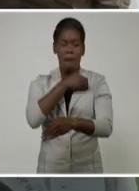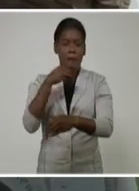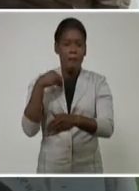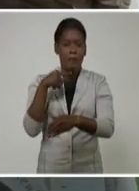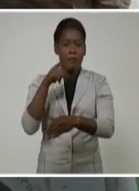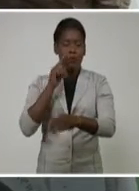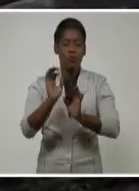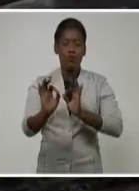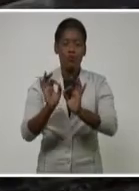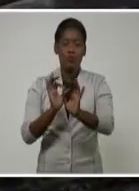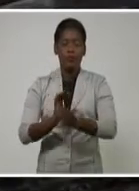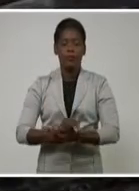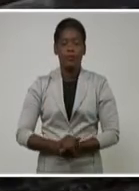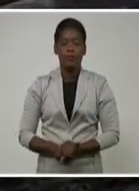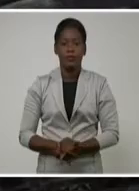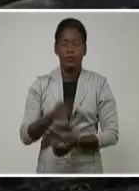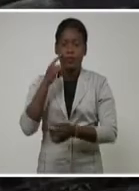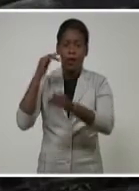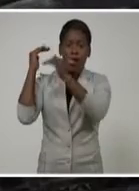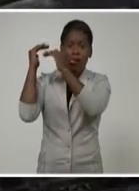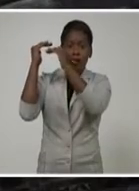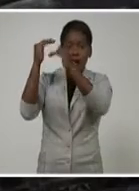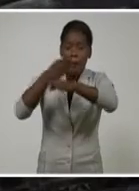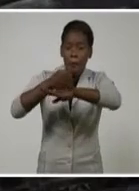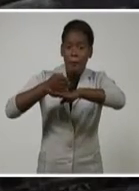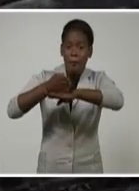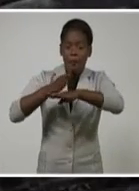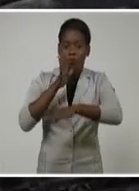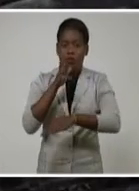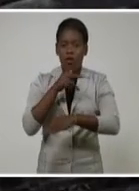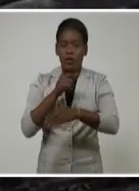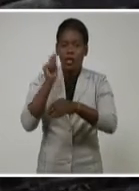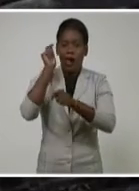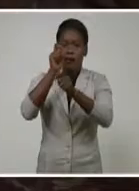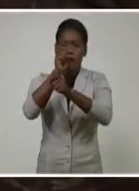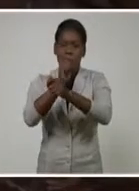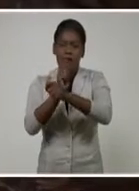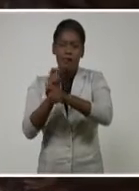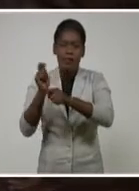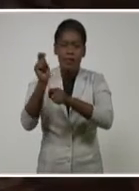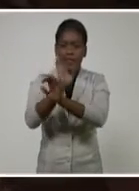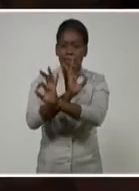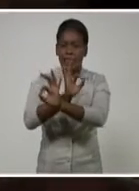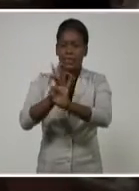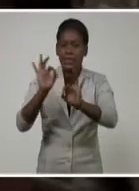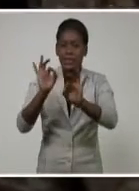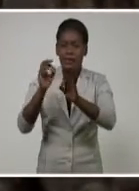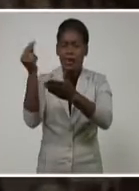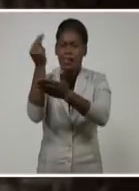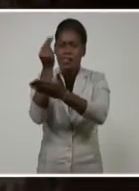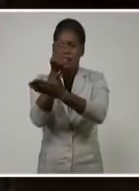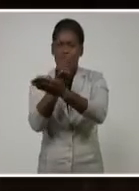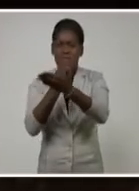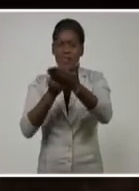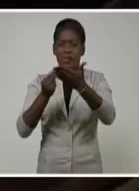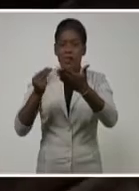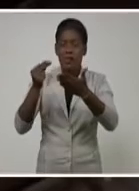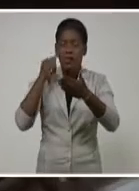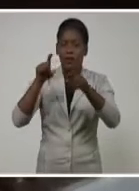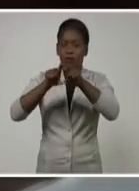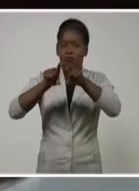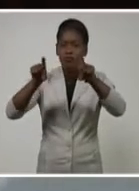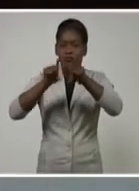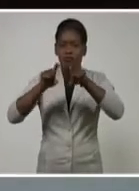aguas de madera pirograbada y armadura incluye elementos coloniales propios de la arquitectura mudéjar, como tirantes pareados,